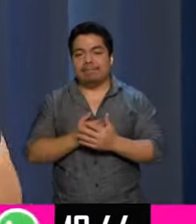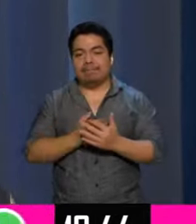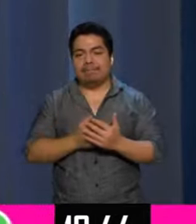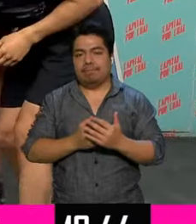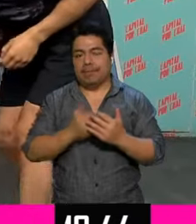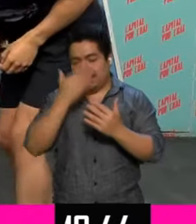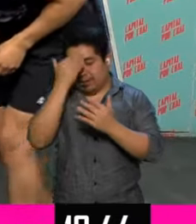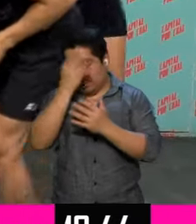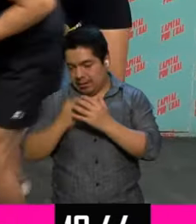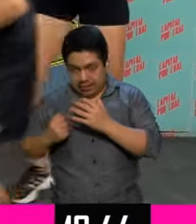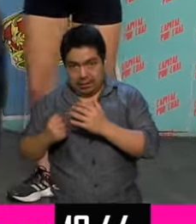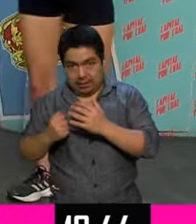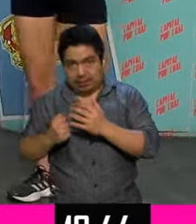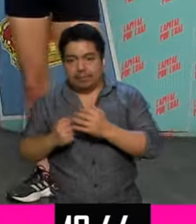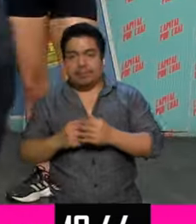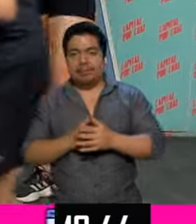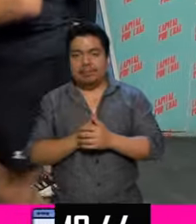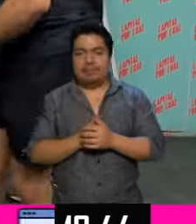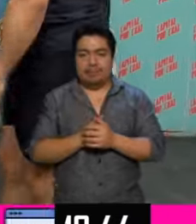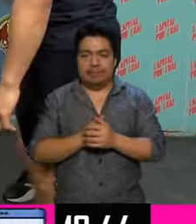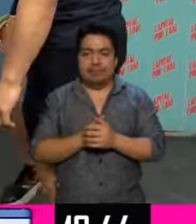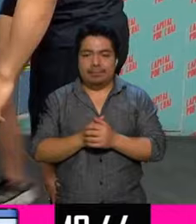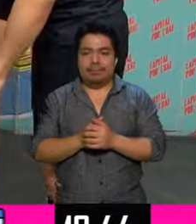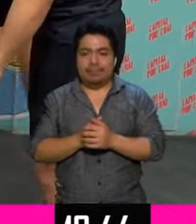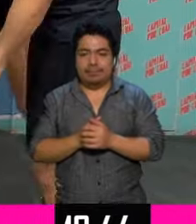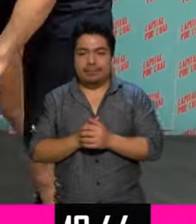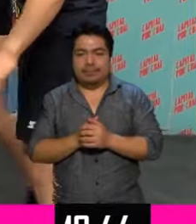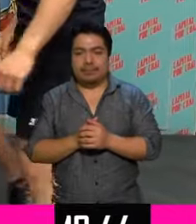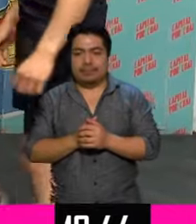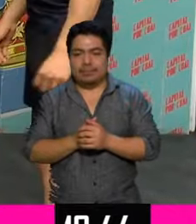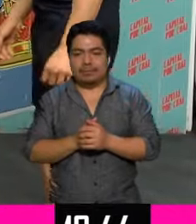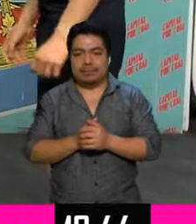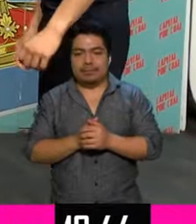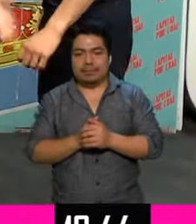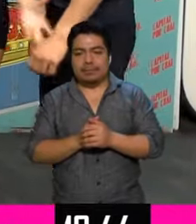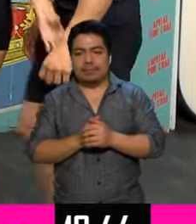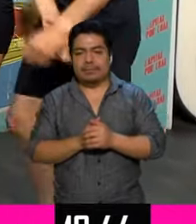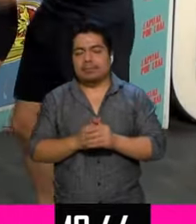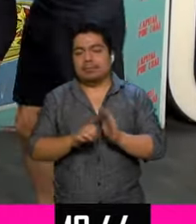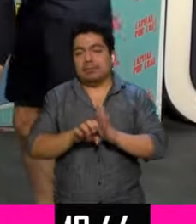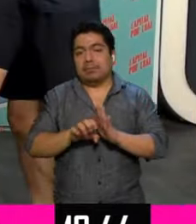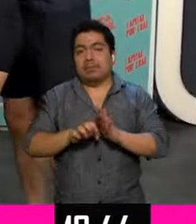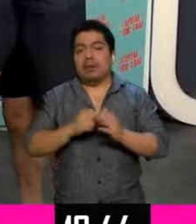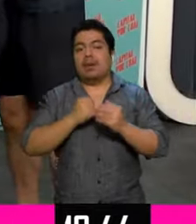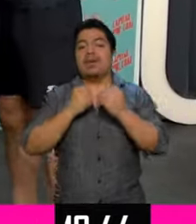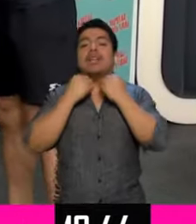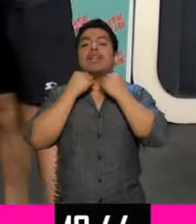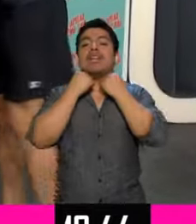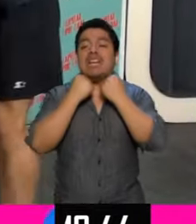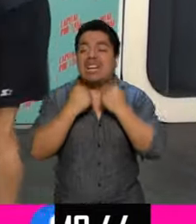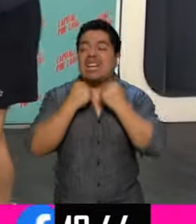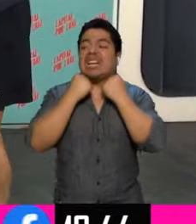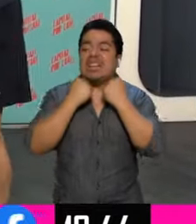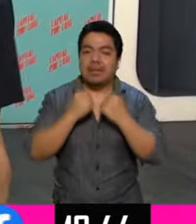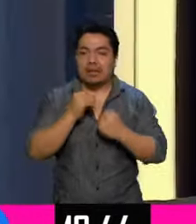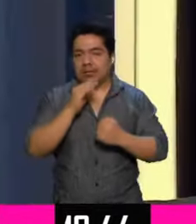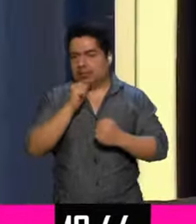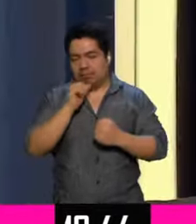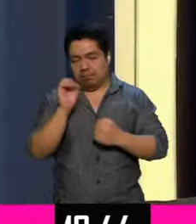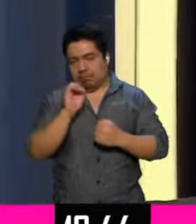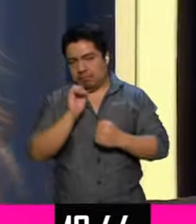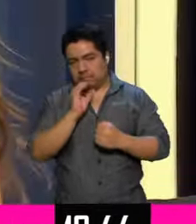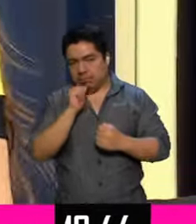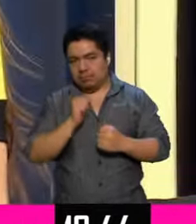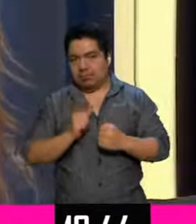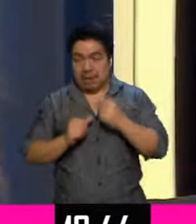atrás. En diagonal hacia atrás. Sí, sí, yo intento jalarme hacia enfrente. A ver, tú libérate, jamás. Charro, a